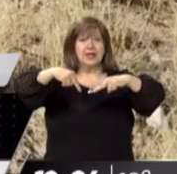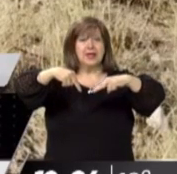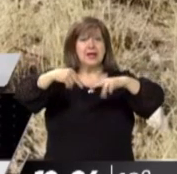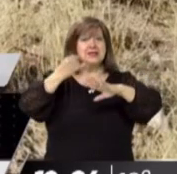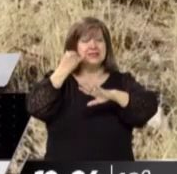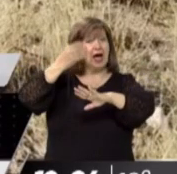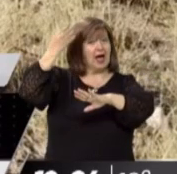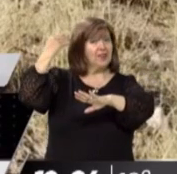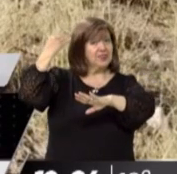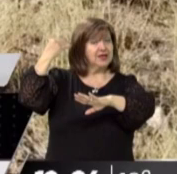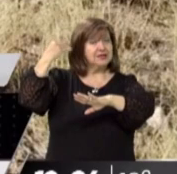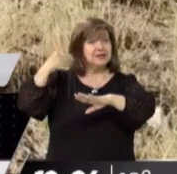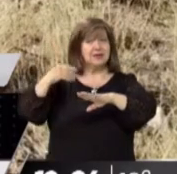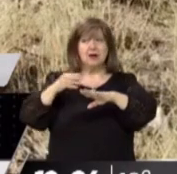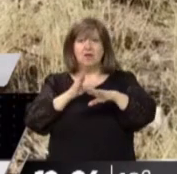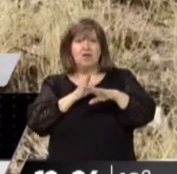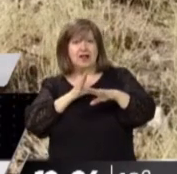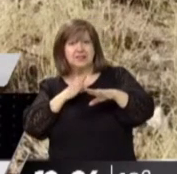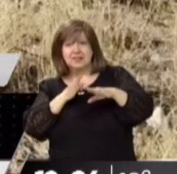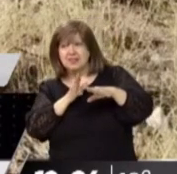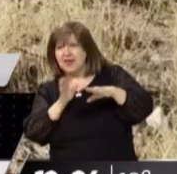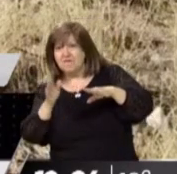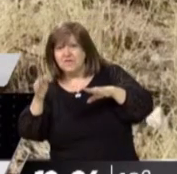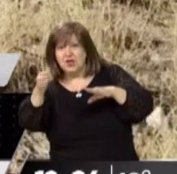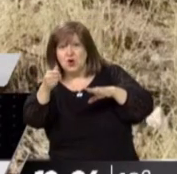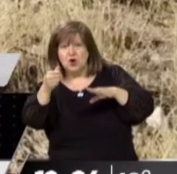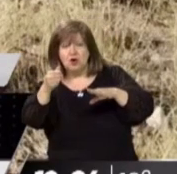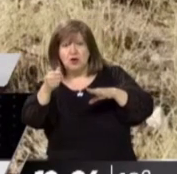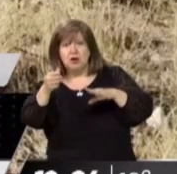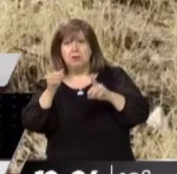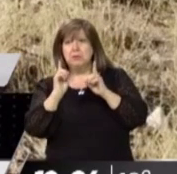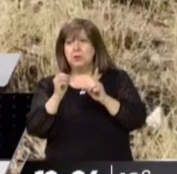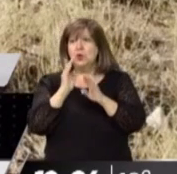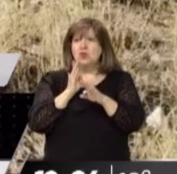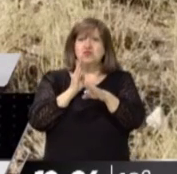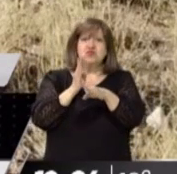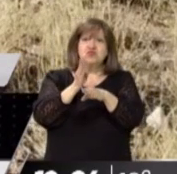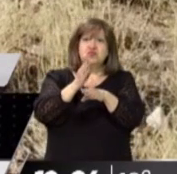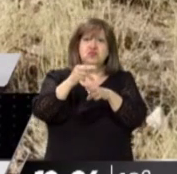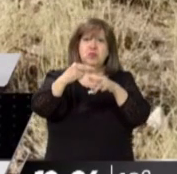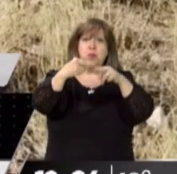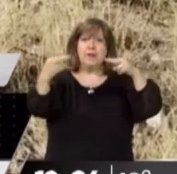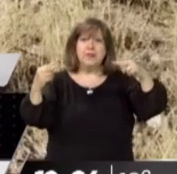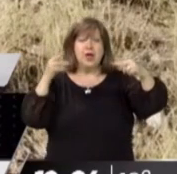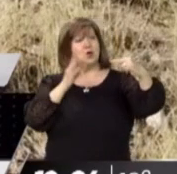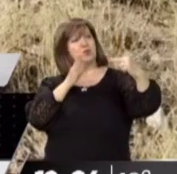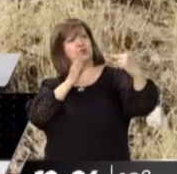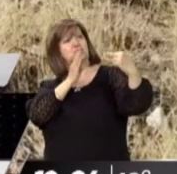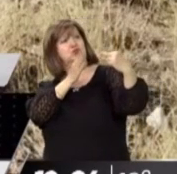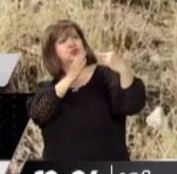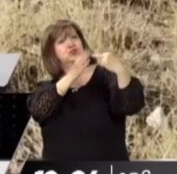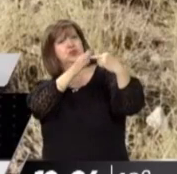uno de los tramos de la Ruta 40 y al no verlo, ese desvío, terminan cayendo.